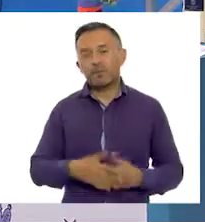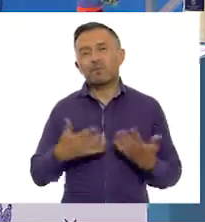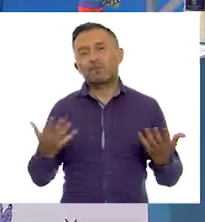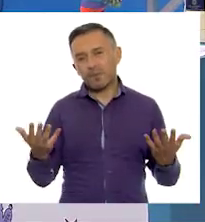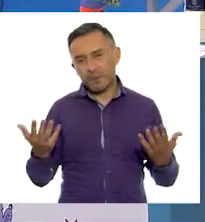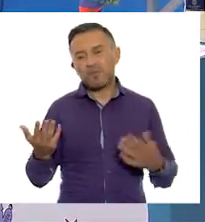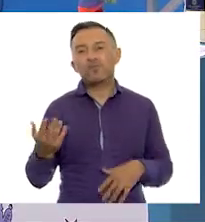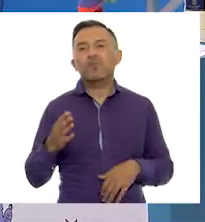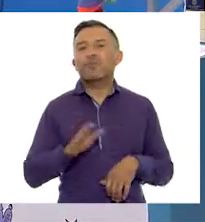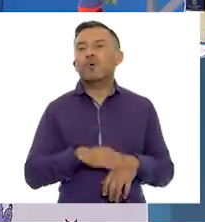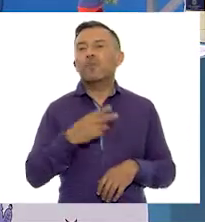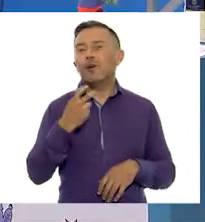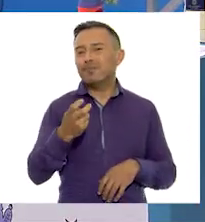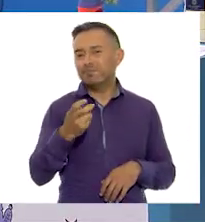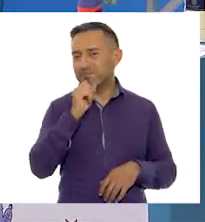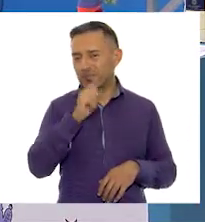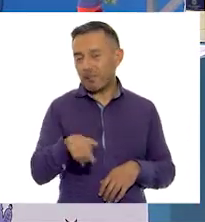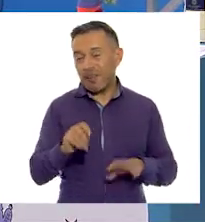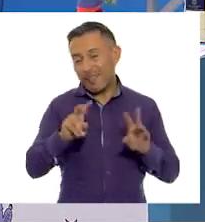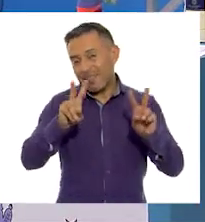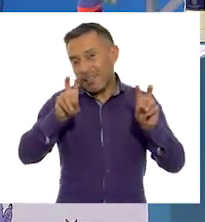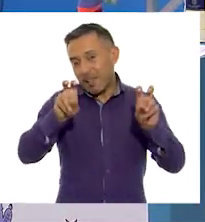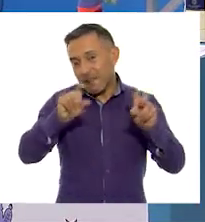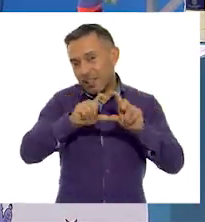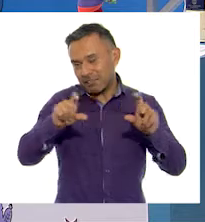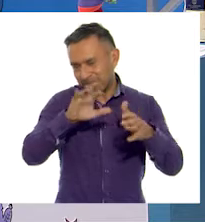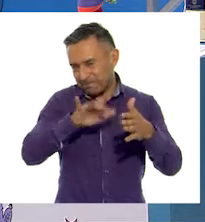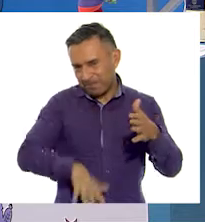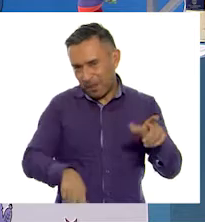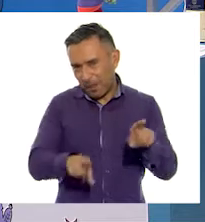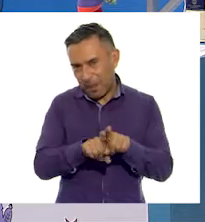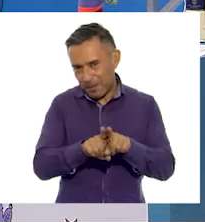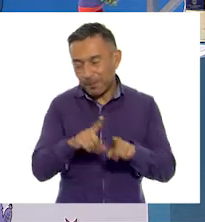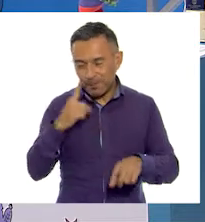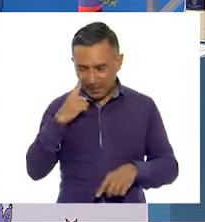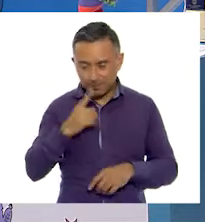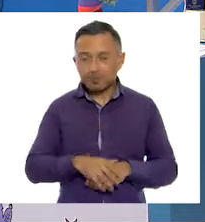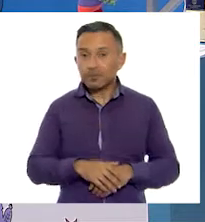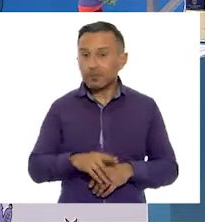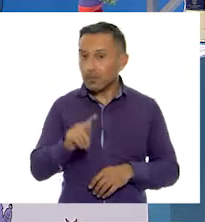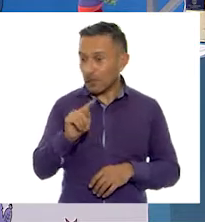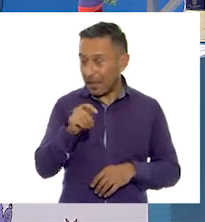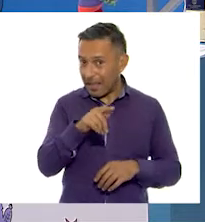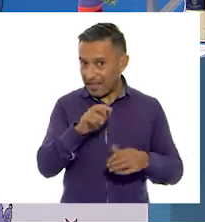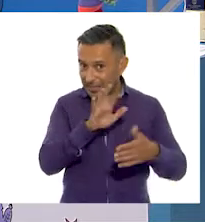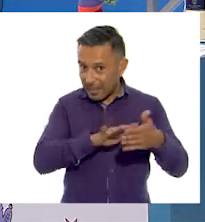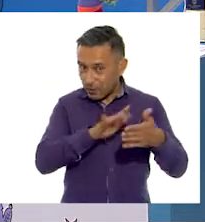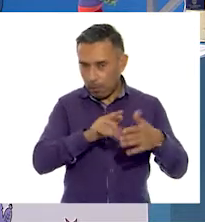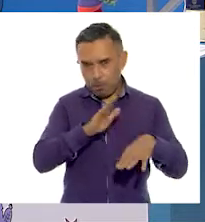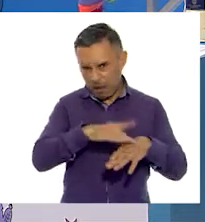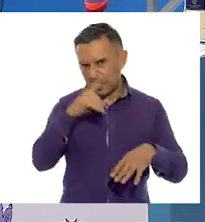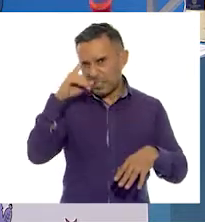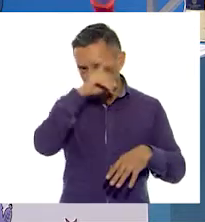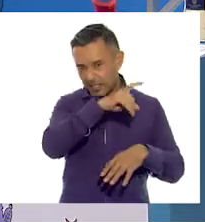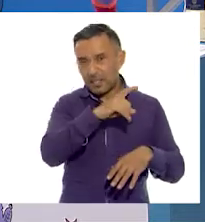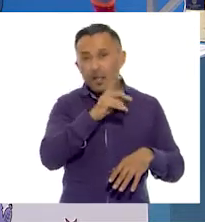T., Bessler, David. Estructura, función y antigenicida de la glicoproteína espiga